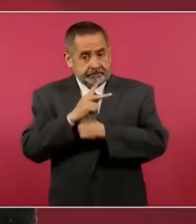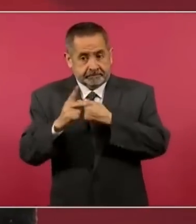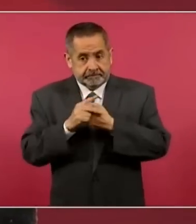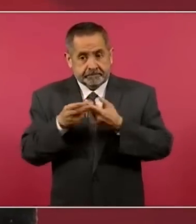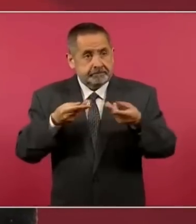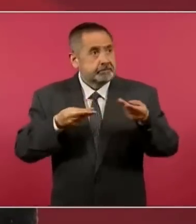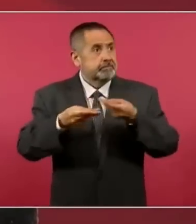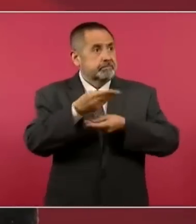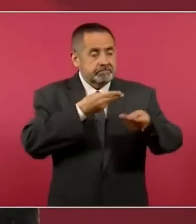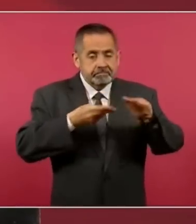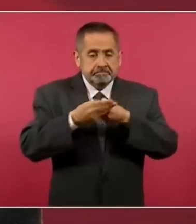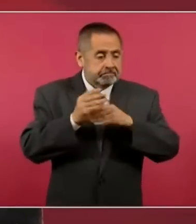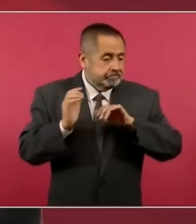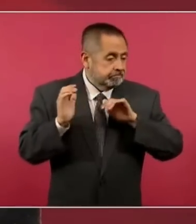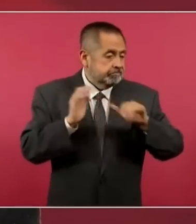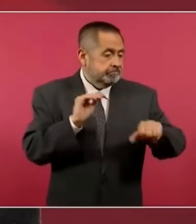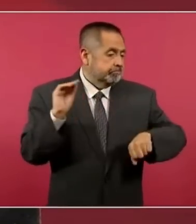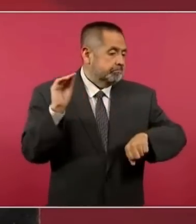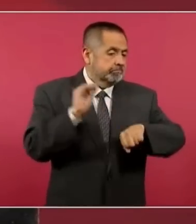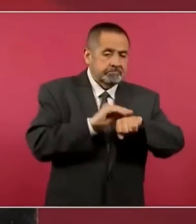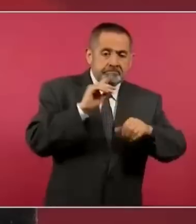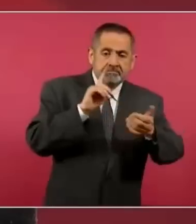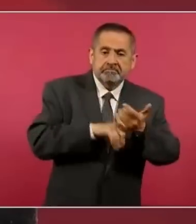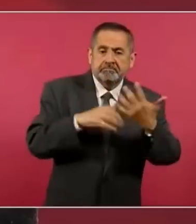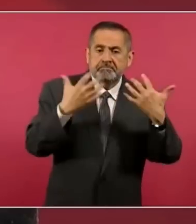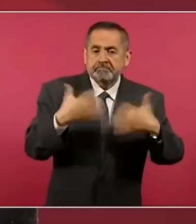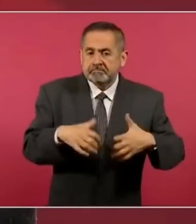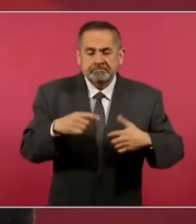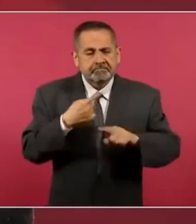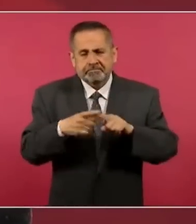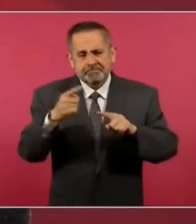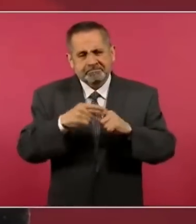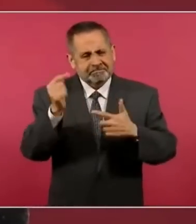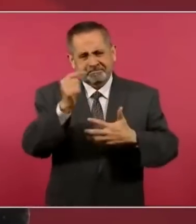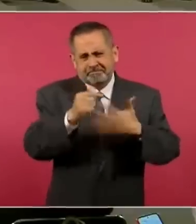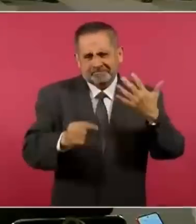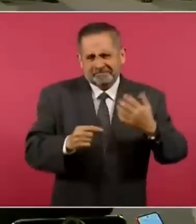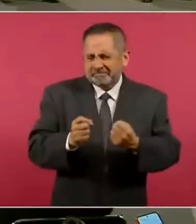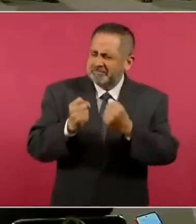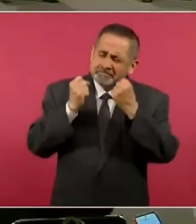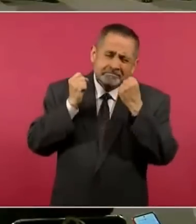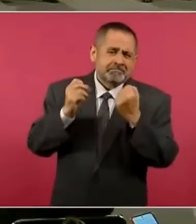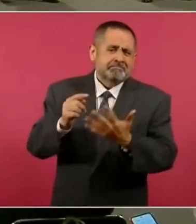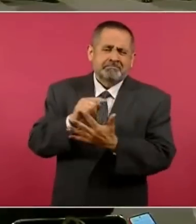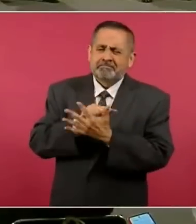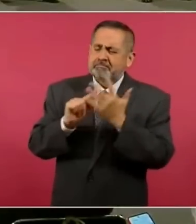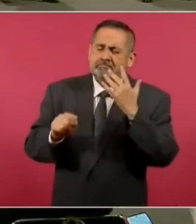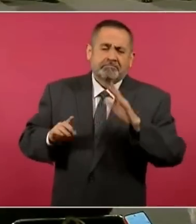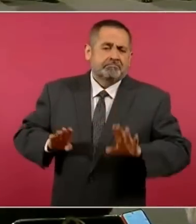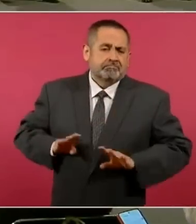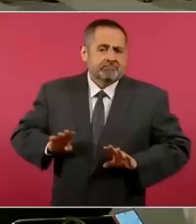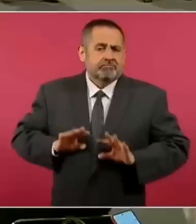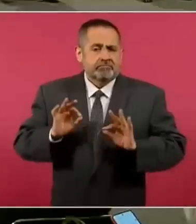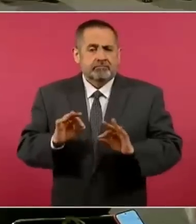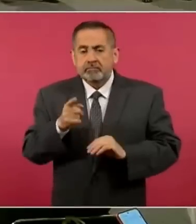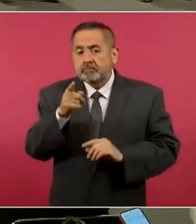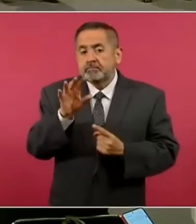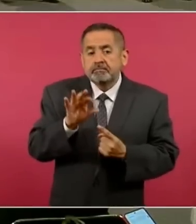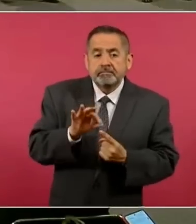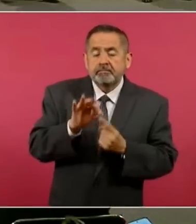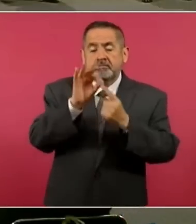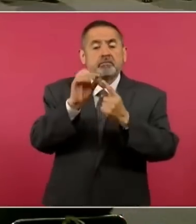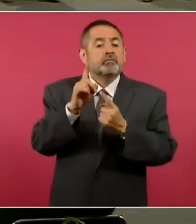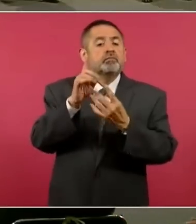llegar inversiones, instalarse empresas y muchas otras ventajas. Pero yo destacaría